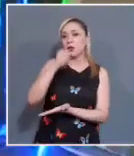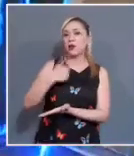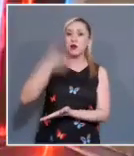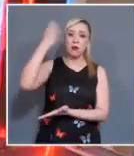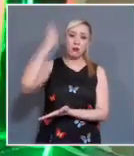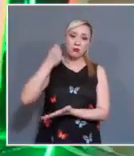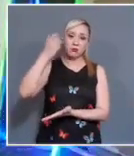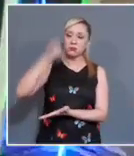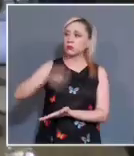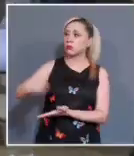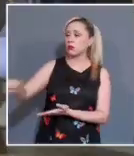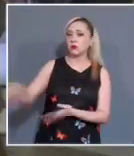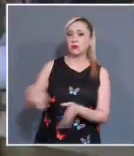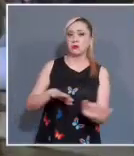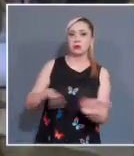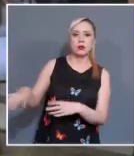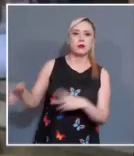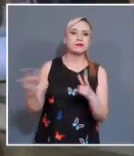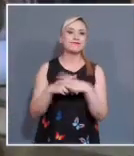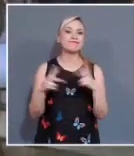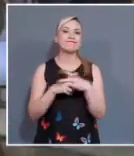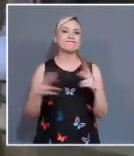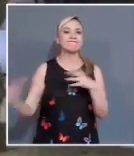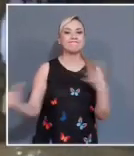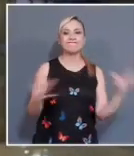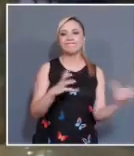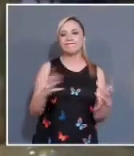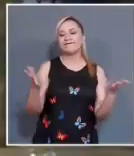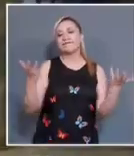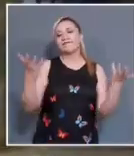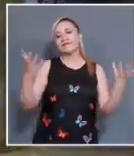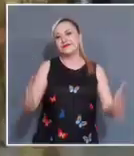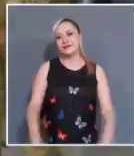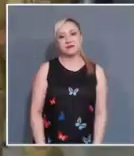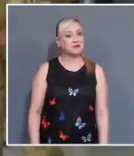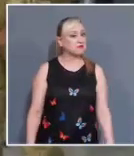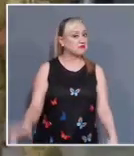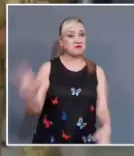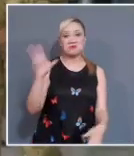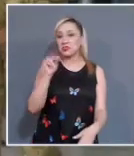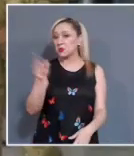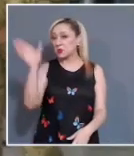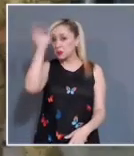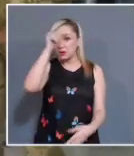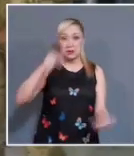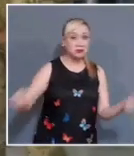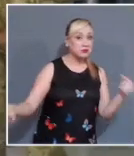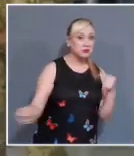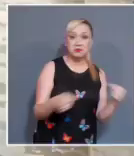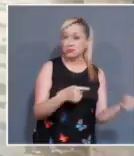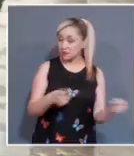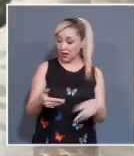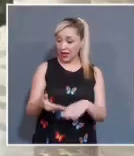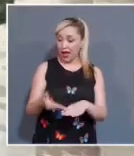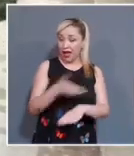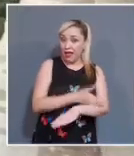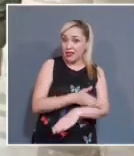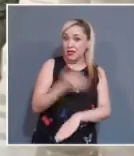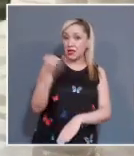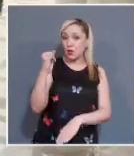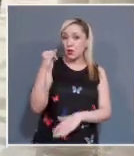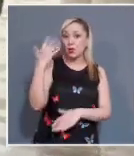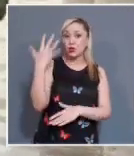demás trabajadores. Advirtieron que de no concretarse la operación antes de la fecha mencionada, el gobierno